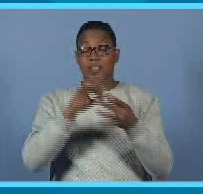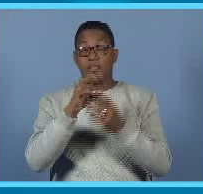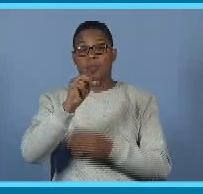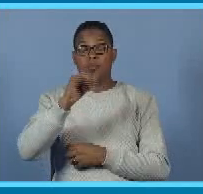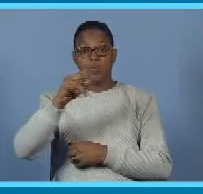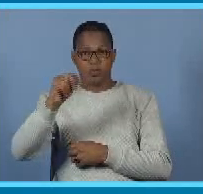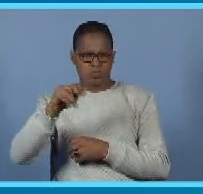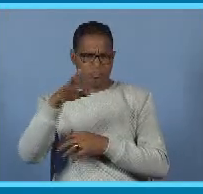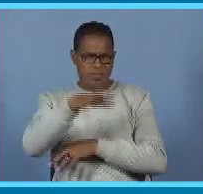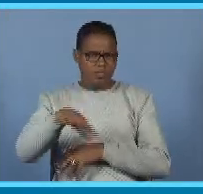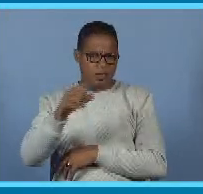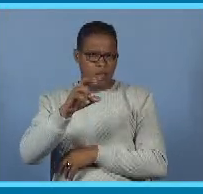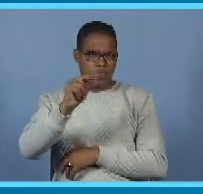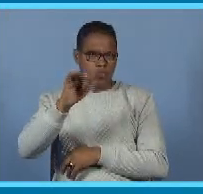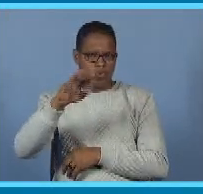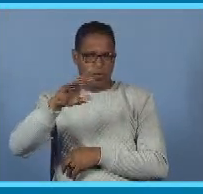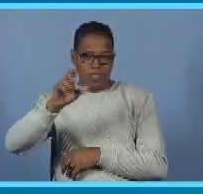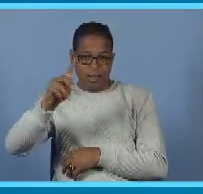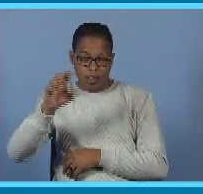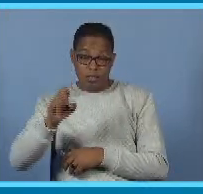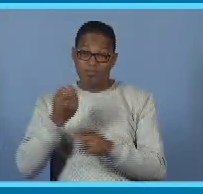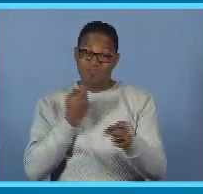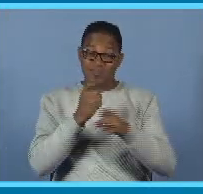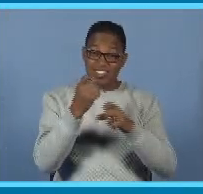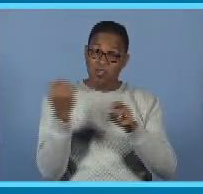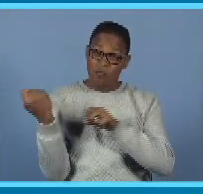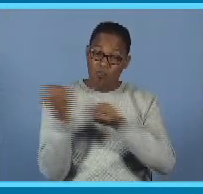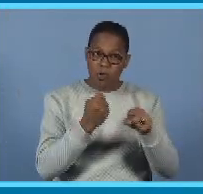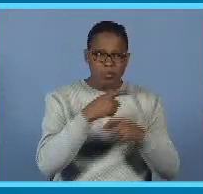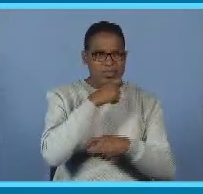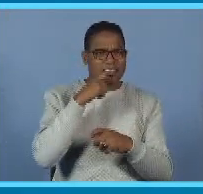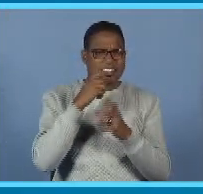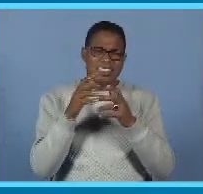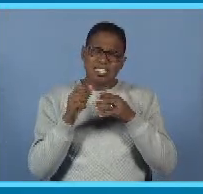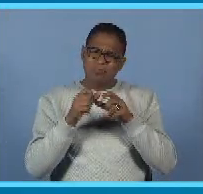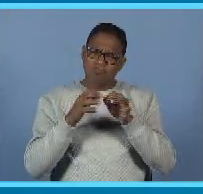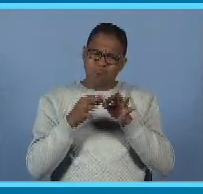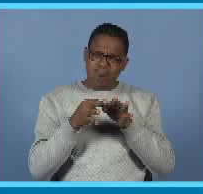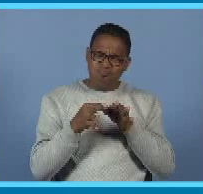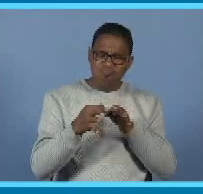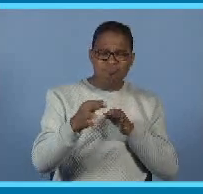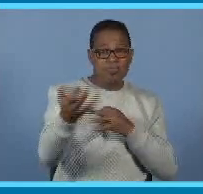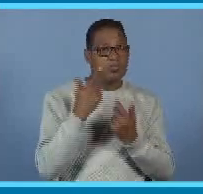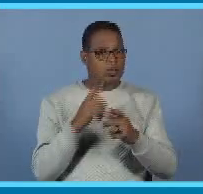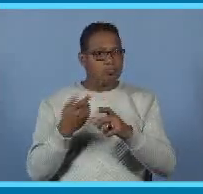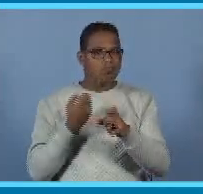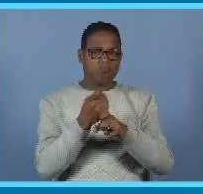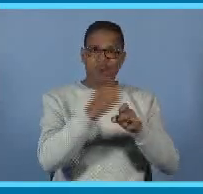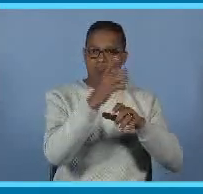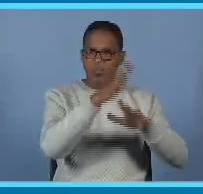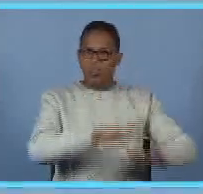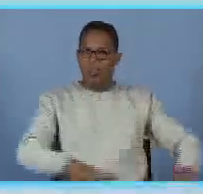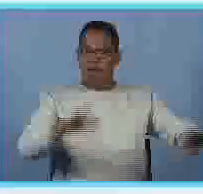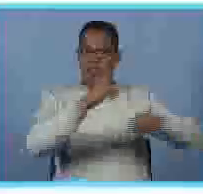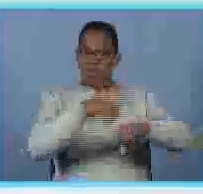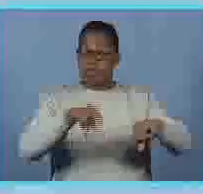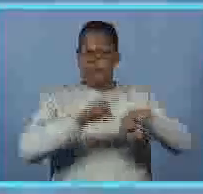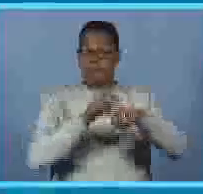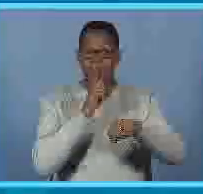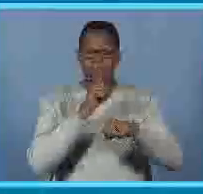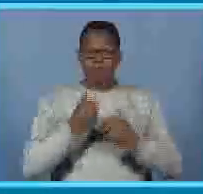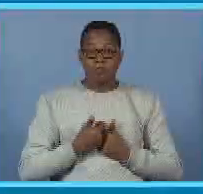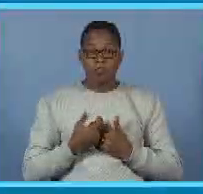línea noroeste, afectada seriamente por la larga sequía que afecta a todo el territorio nacional. La sequía